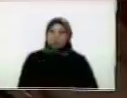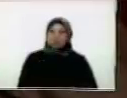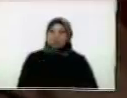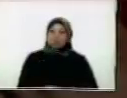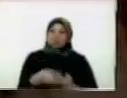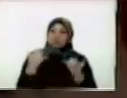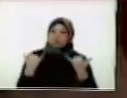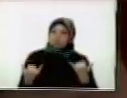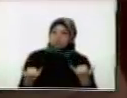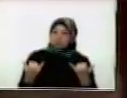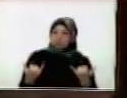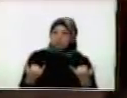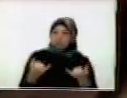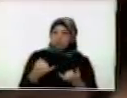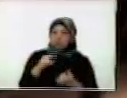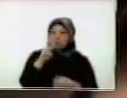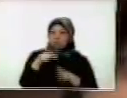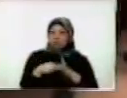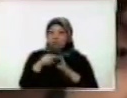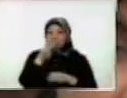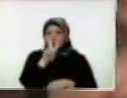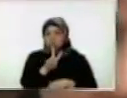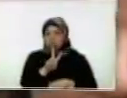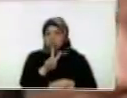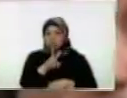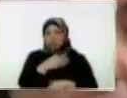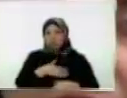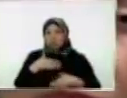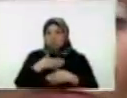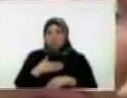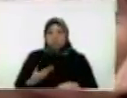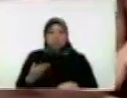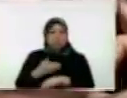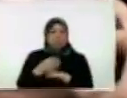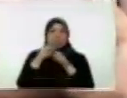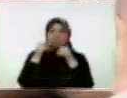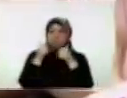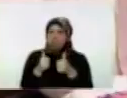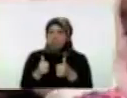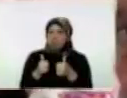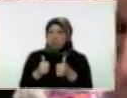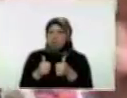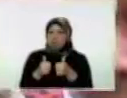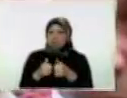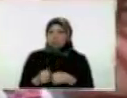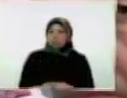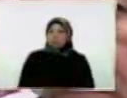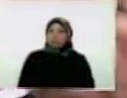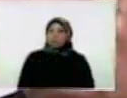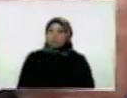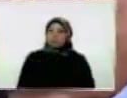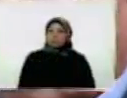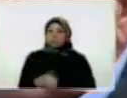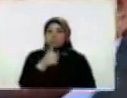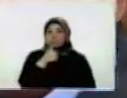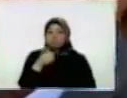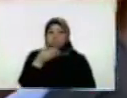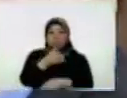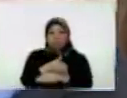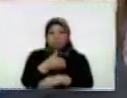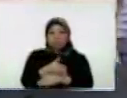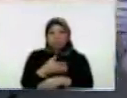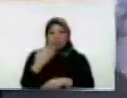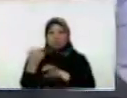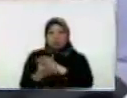momento del 2002, todos veníamos bien en nuestra carrera, todos. Del 92, todos. Aquí vamos a llegar, general, las